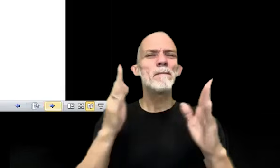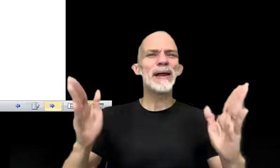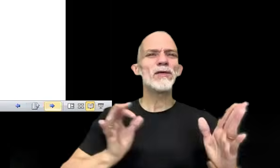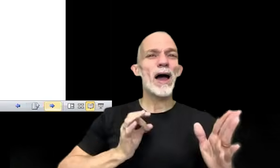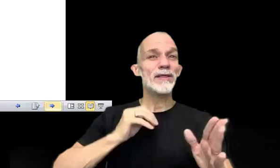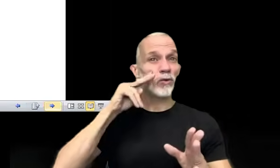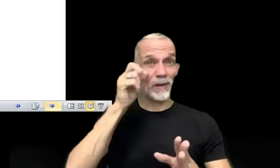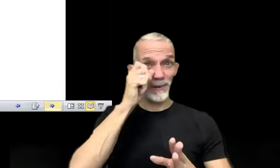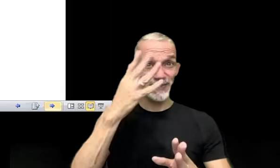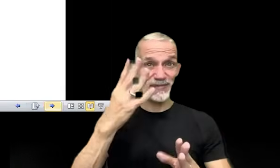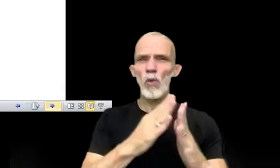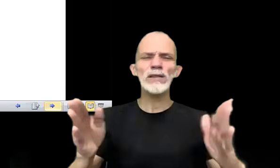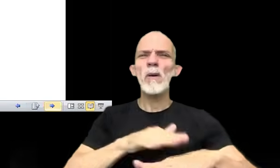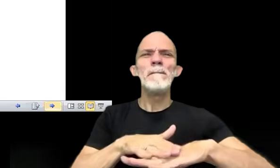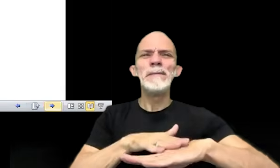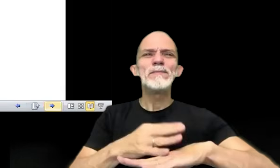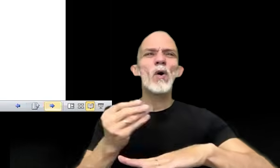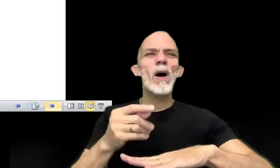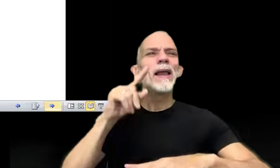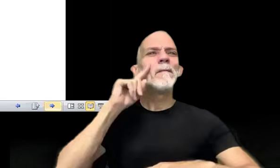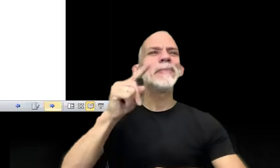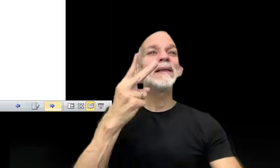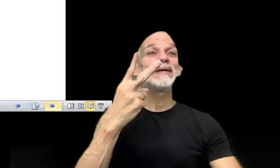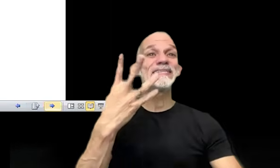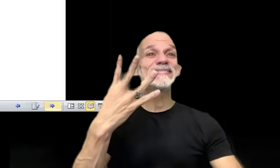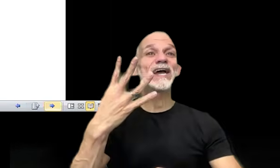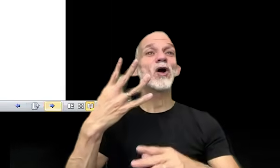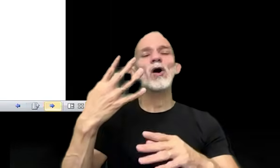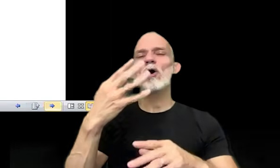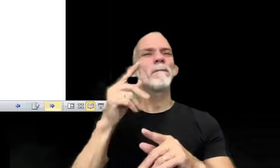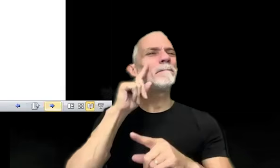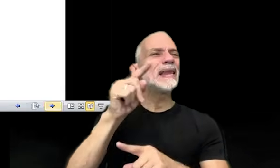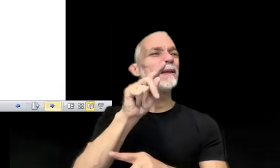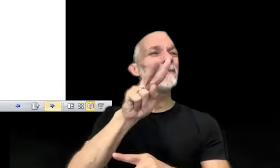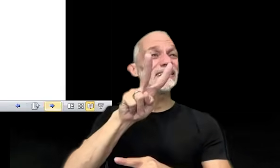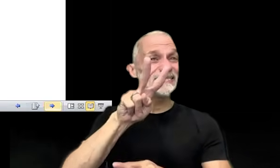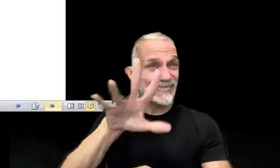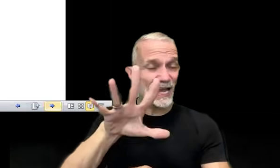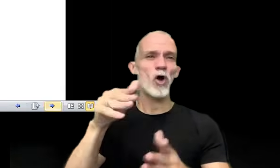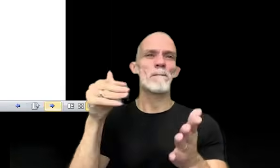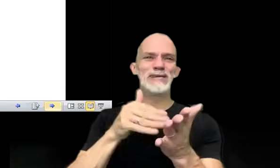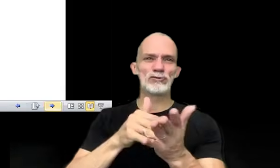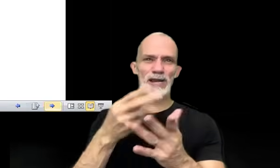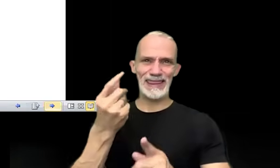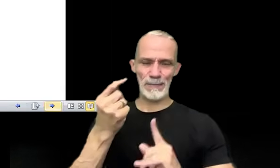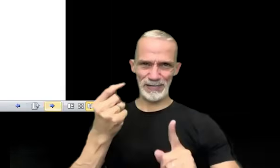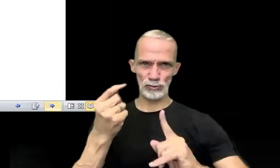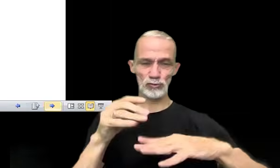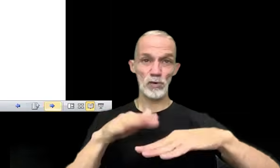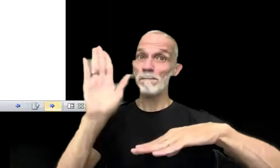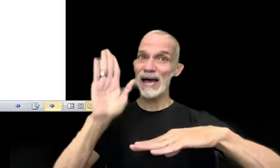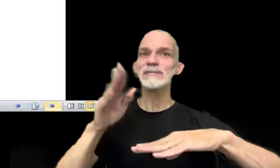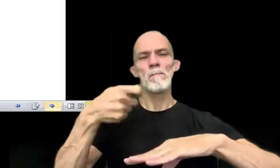periodo 2024 es de 1.025 millones de pesos. Entonces, van